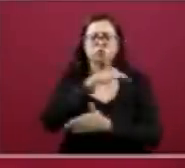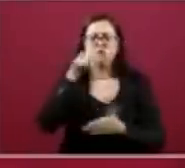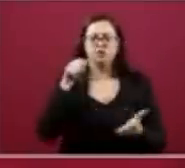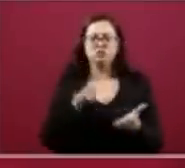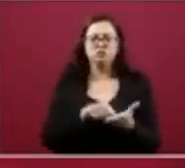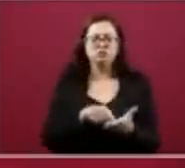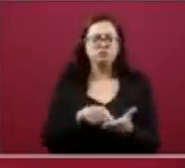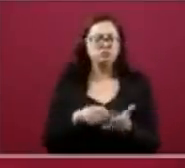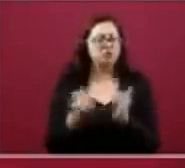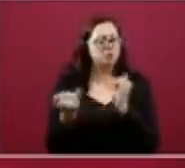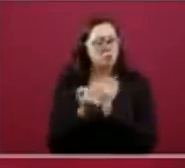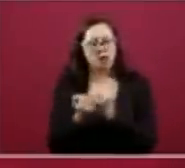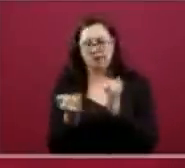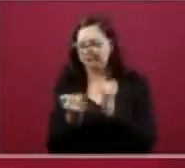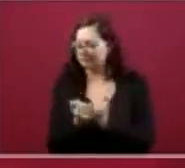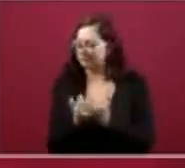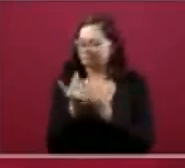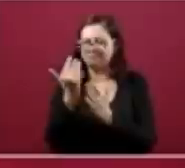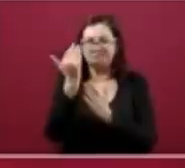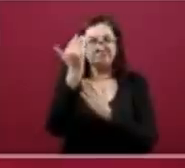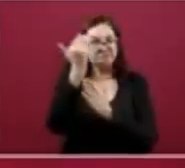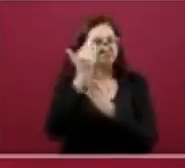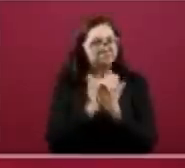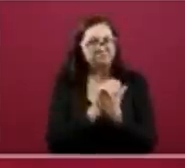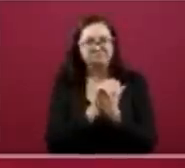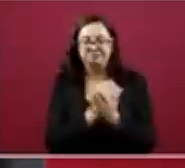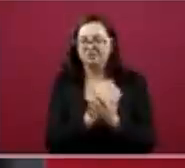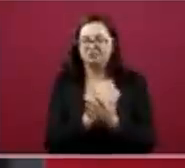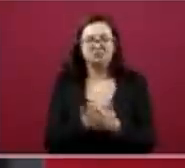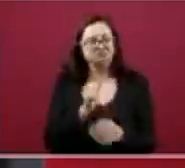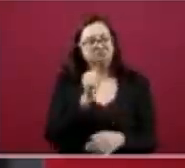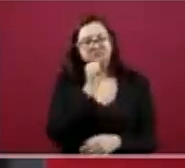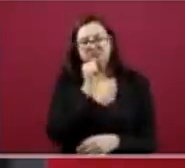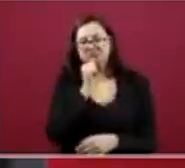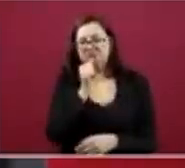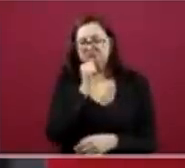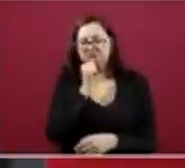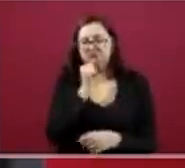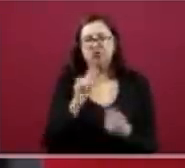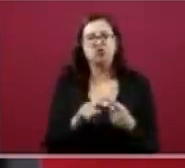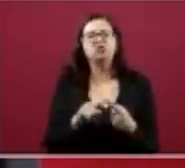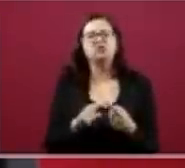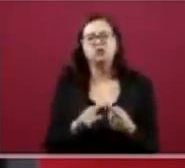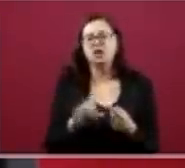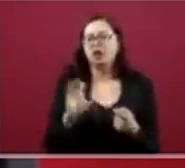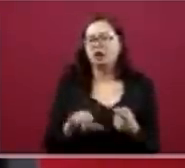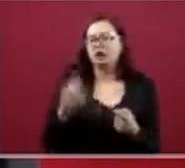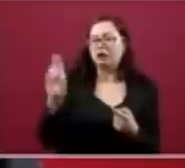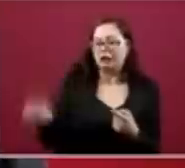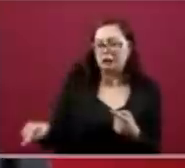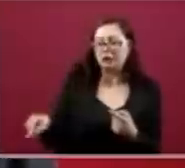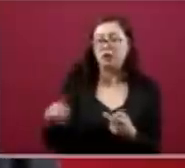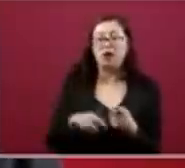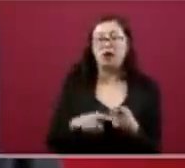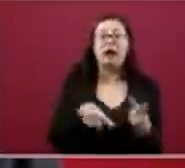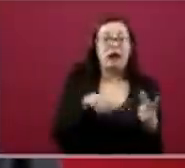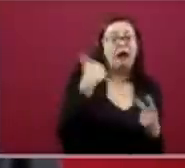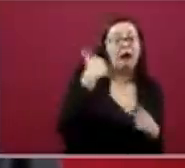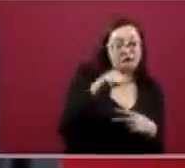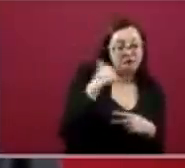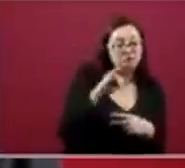no hemos podido bajar la incidencia delictiva en Cancún, sí en Acapulco.